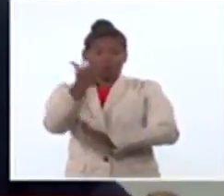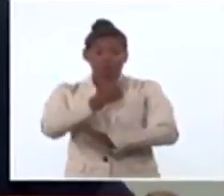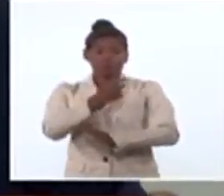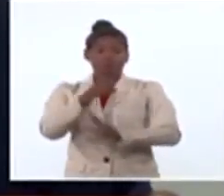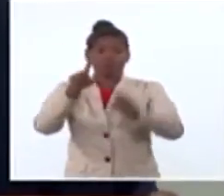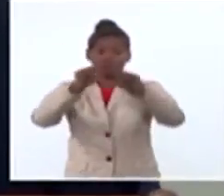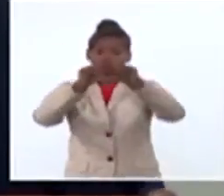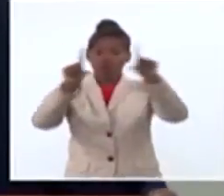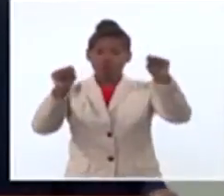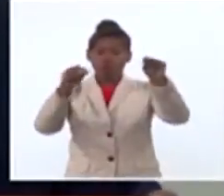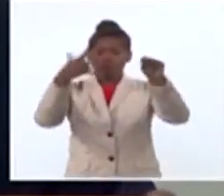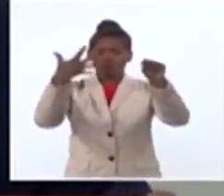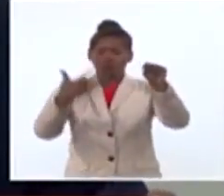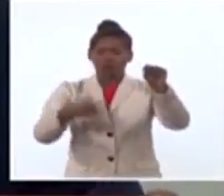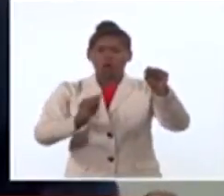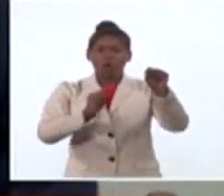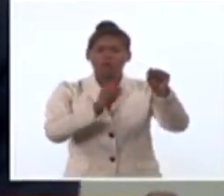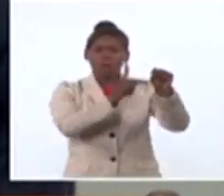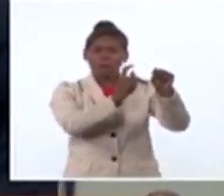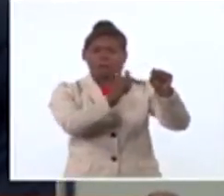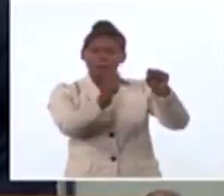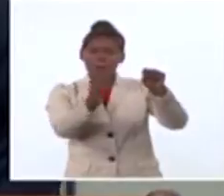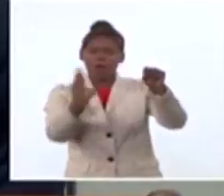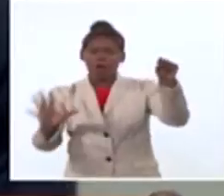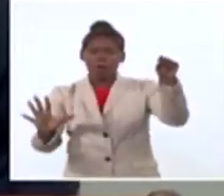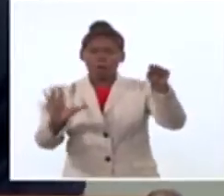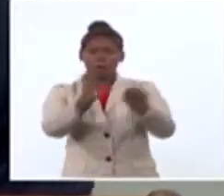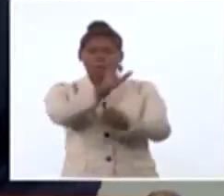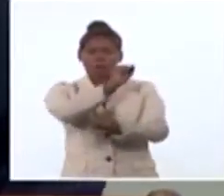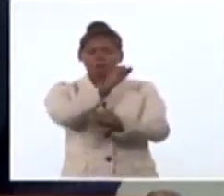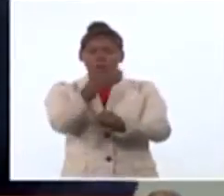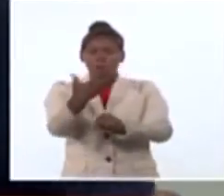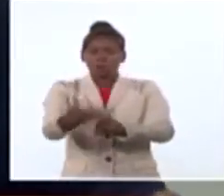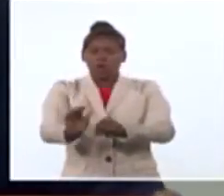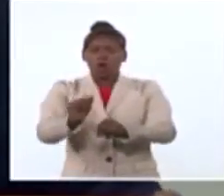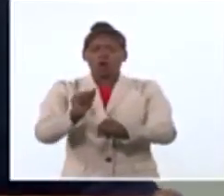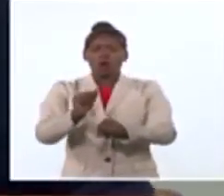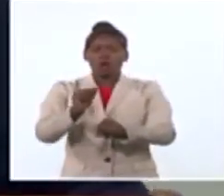país de 11 millones de habitantes,